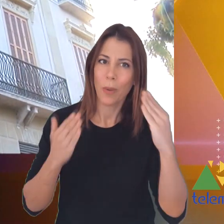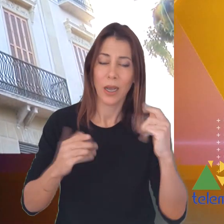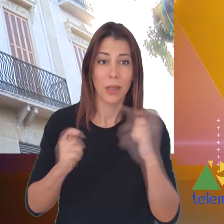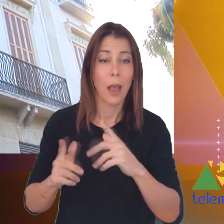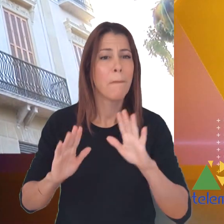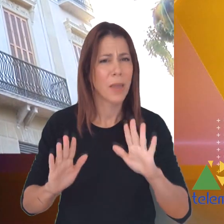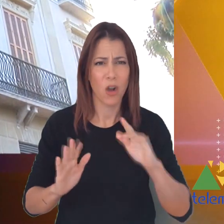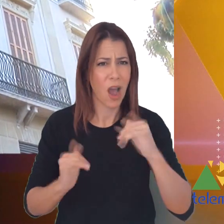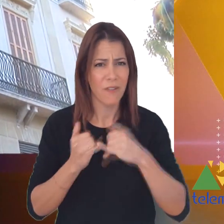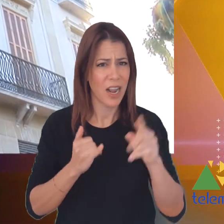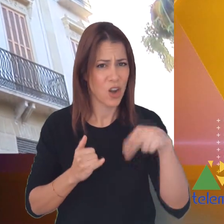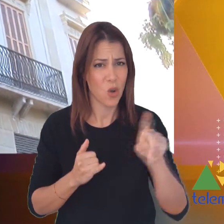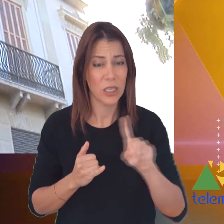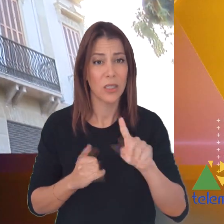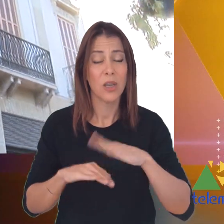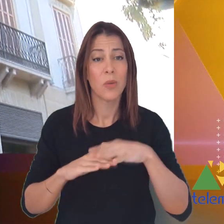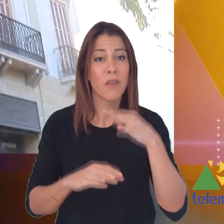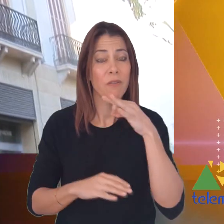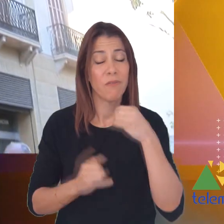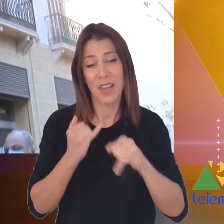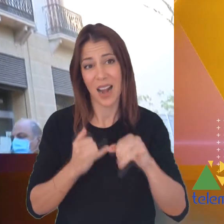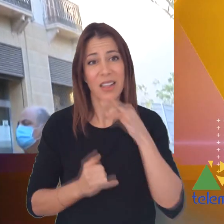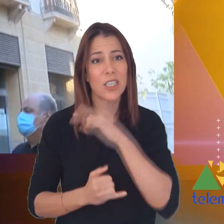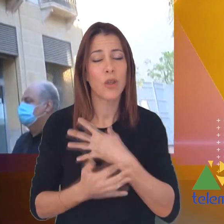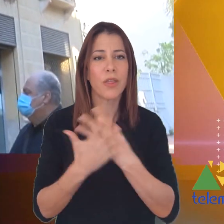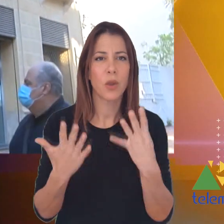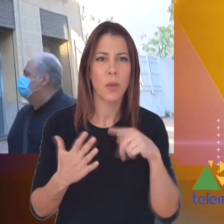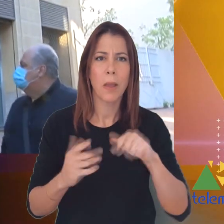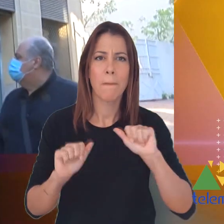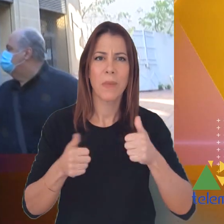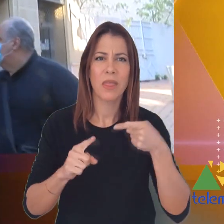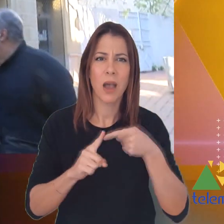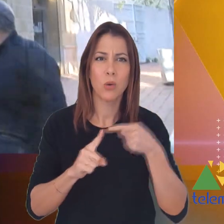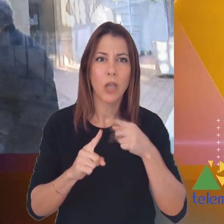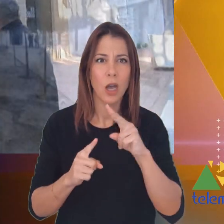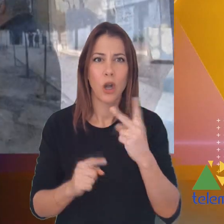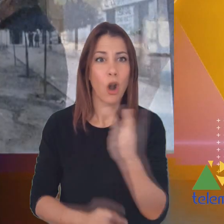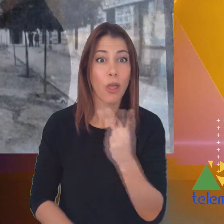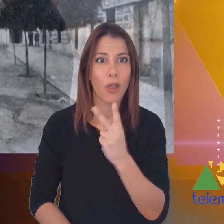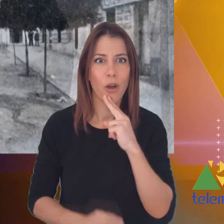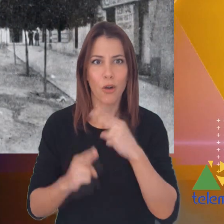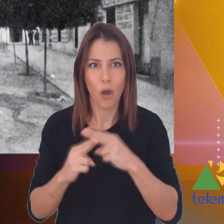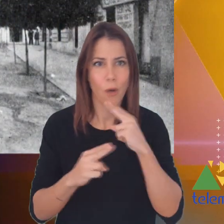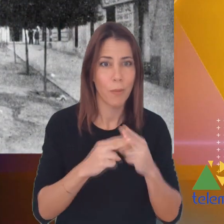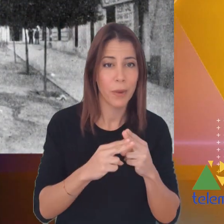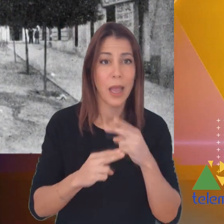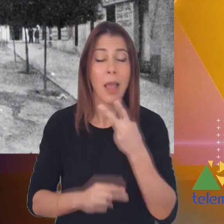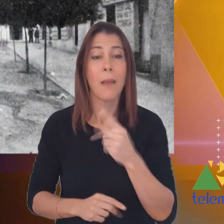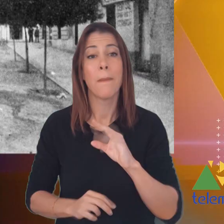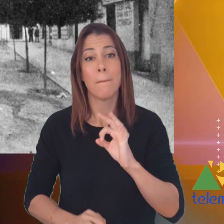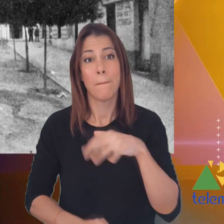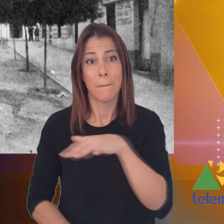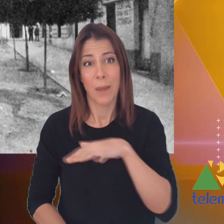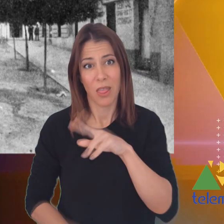ya en el siglo XIX, a finales del siglo XIX, empiezan a usar los dos nombres, Plaza Nueva y Plaza Javier